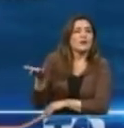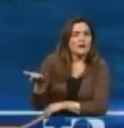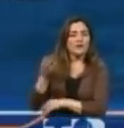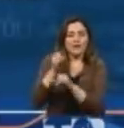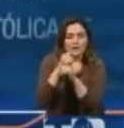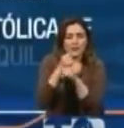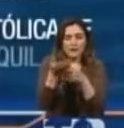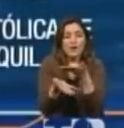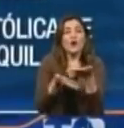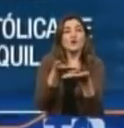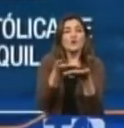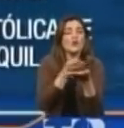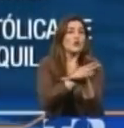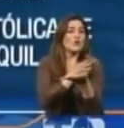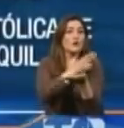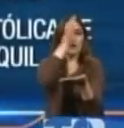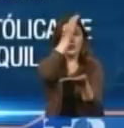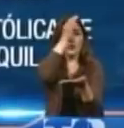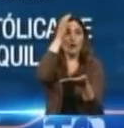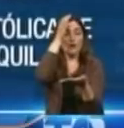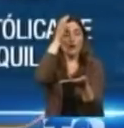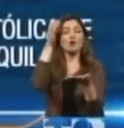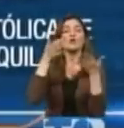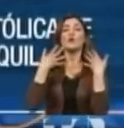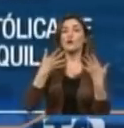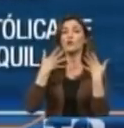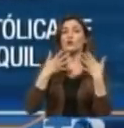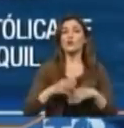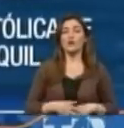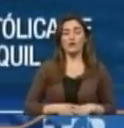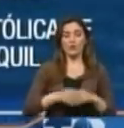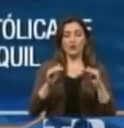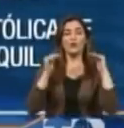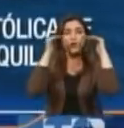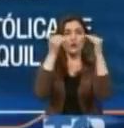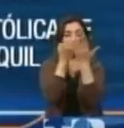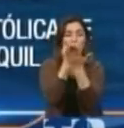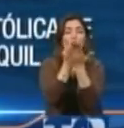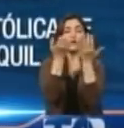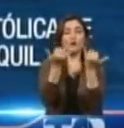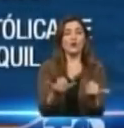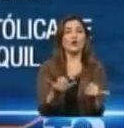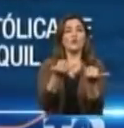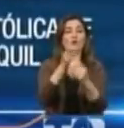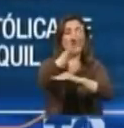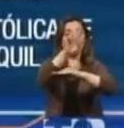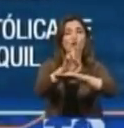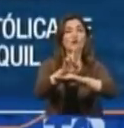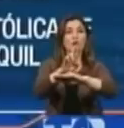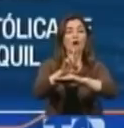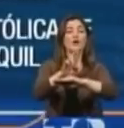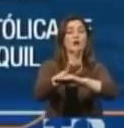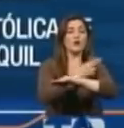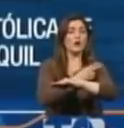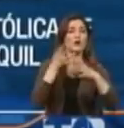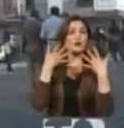es ingeniero comercial de la Universidad Católica de Santiago de Guayaquil. Tiene un posgrado en economía y actualmente es rector de la misma